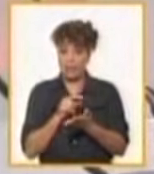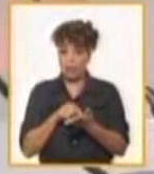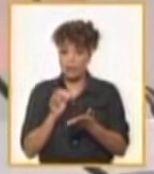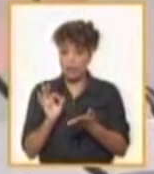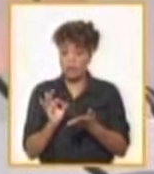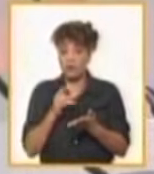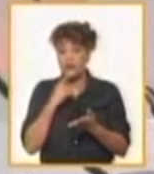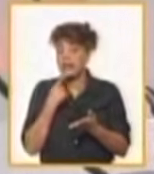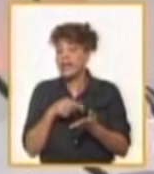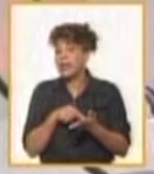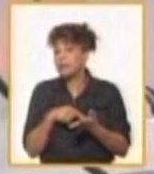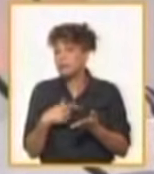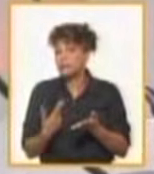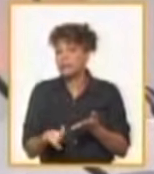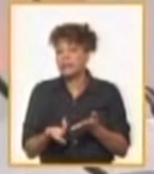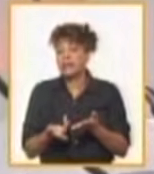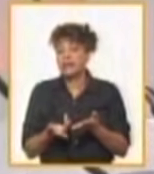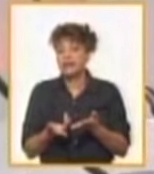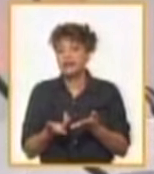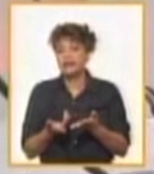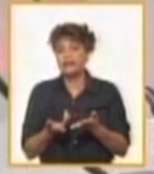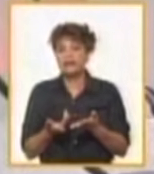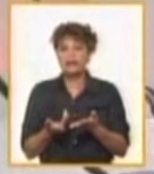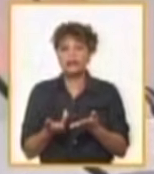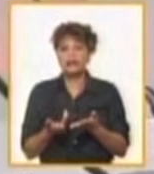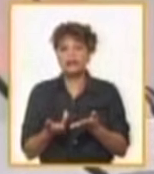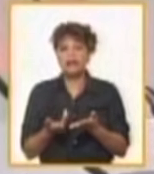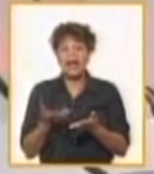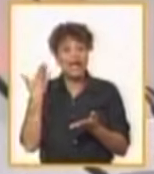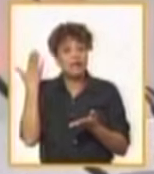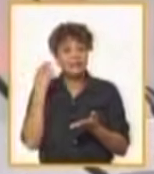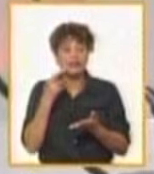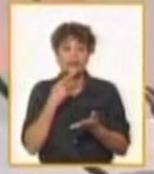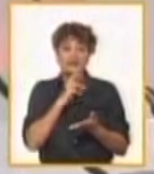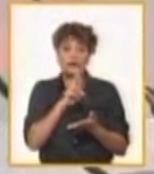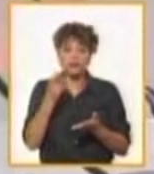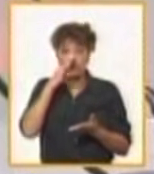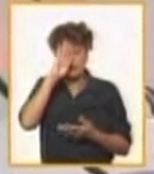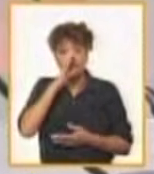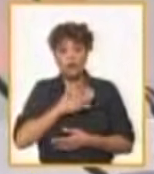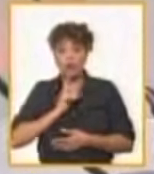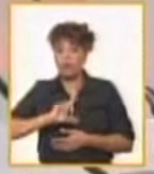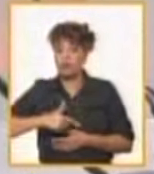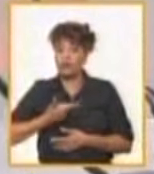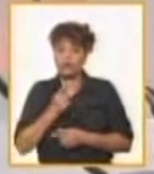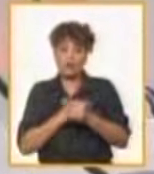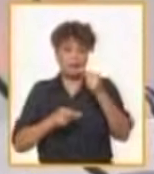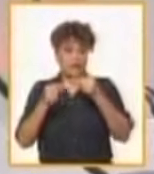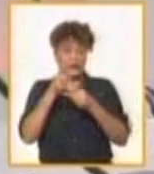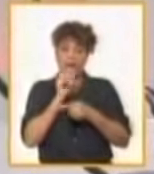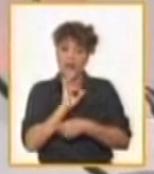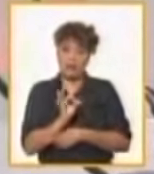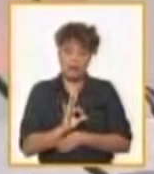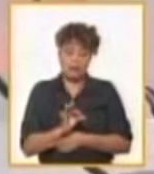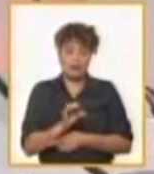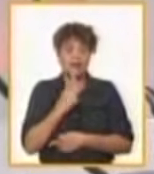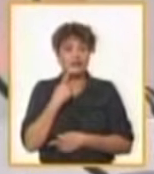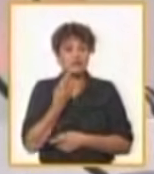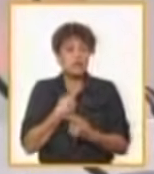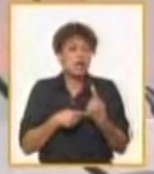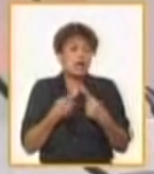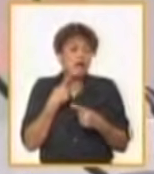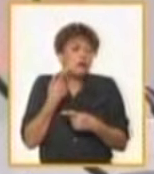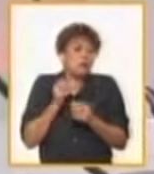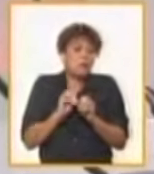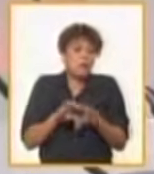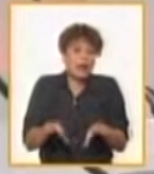que la revolución no tenía la cultura como una figura retórica, sino que